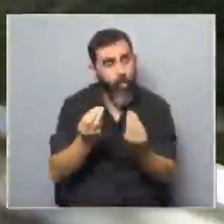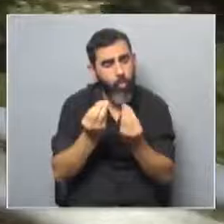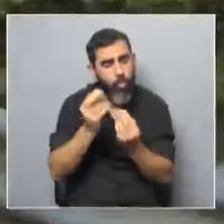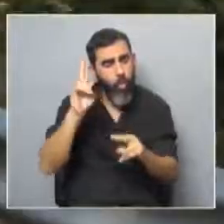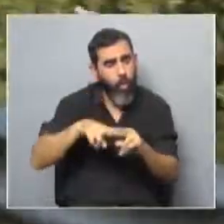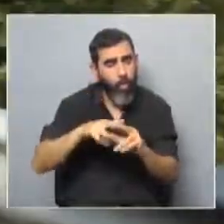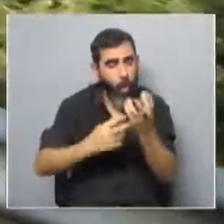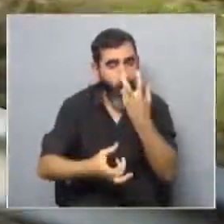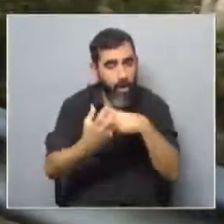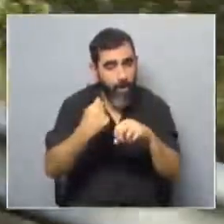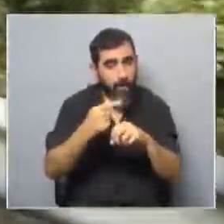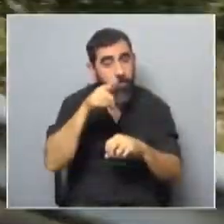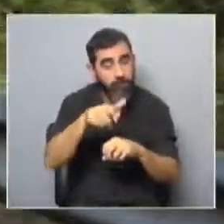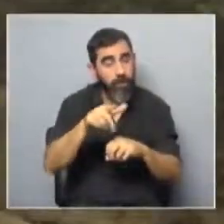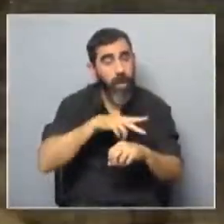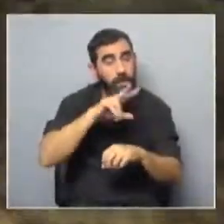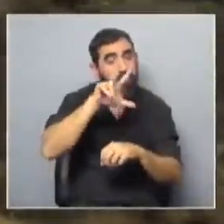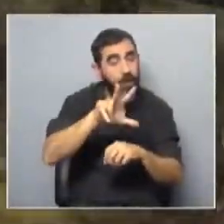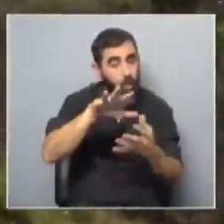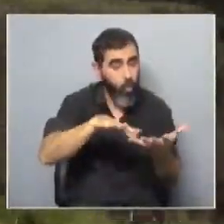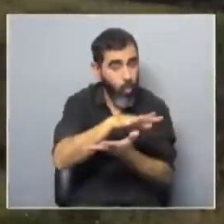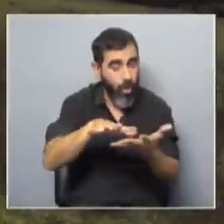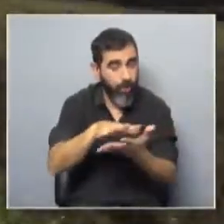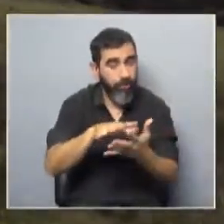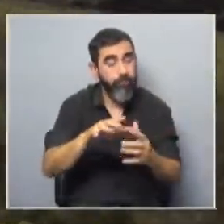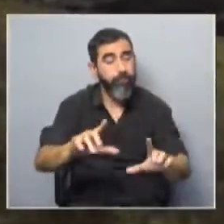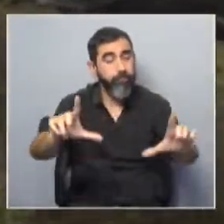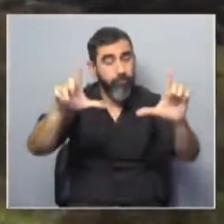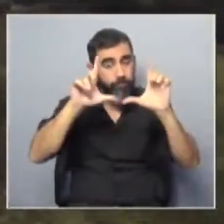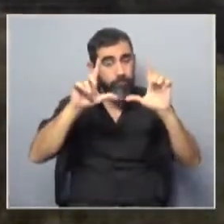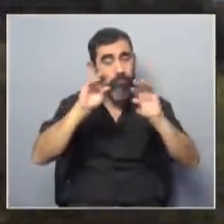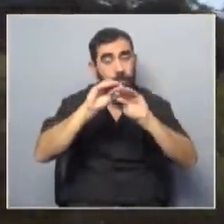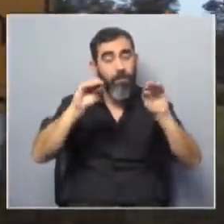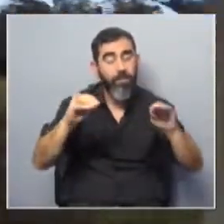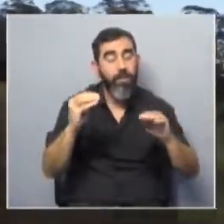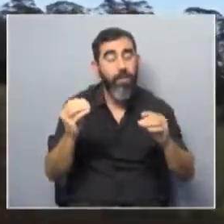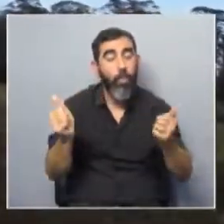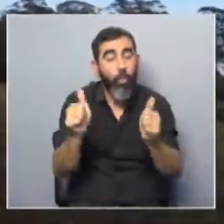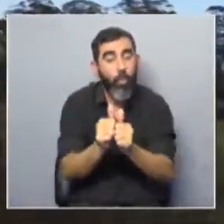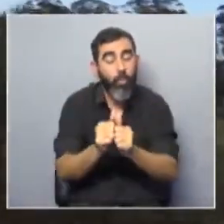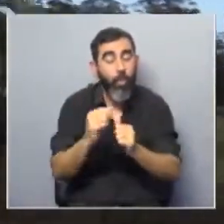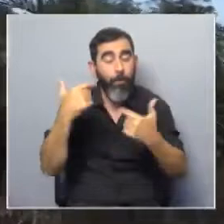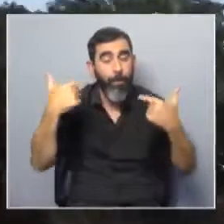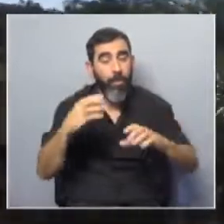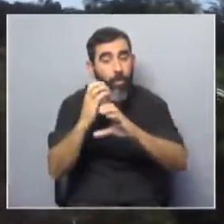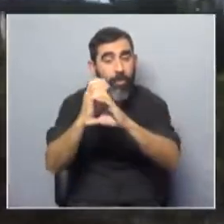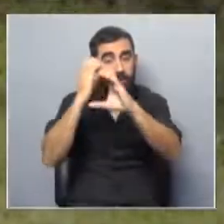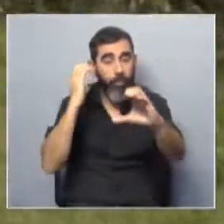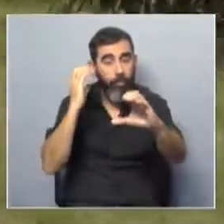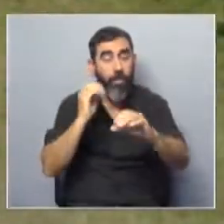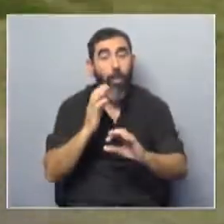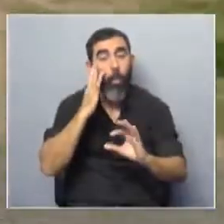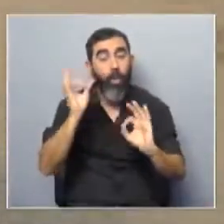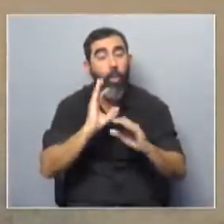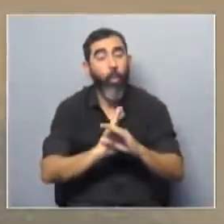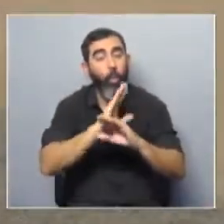En esos sitios de alta mortandad, en 3 específicamente, pusimos, con el Ministerio de Transporte, puso señalización de cruces de fauna para